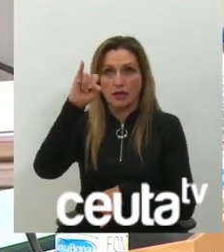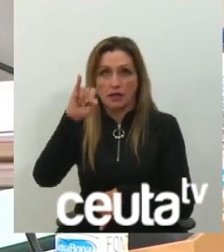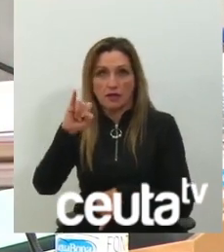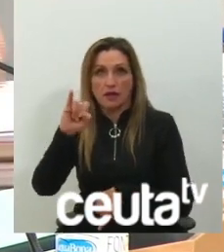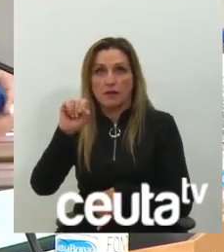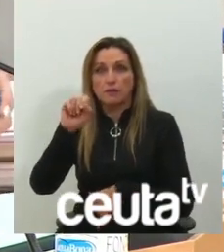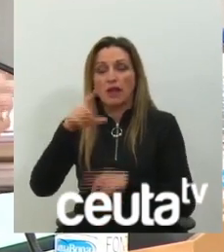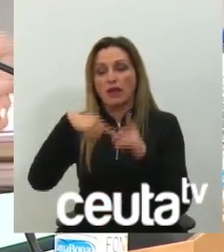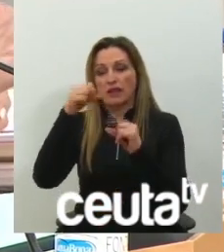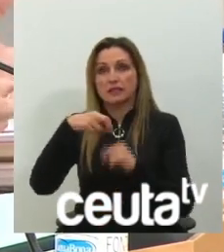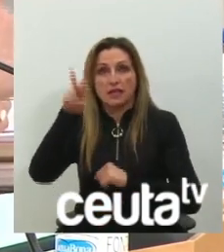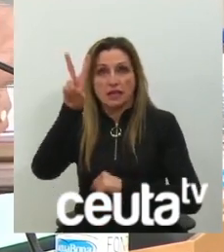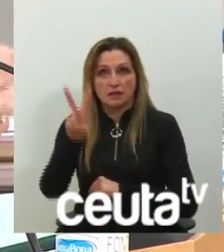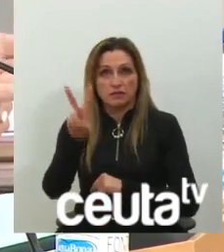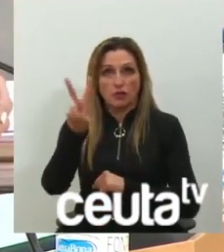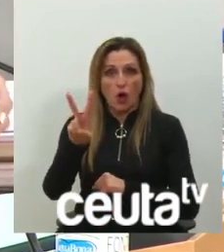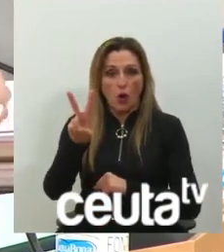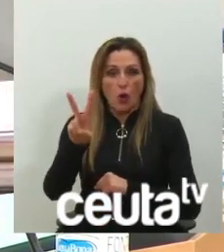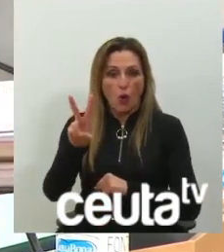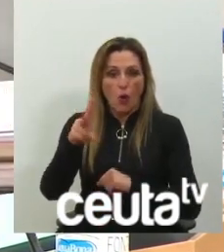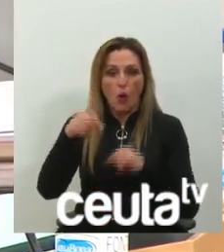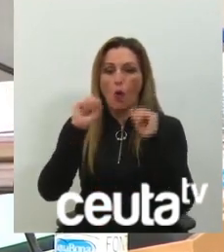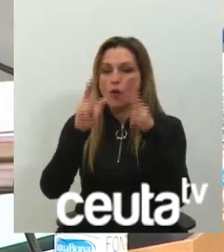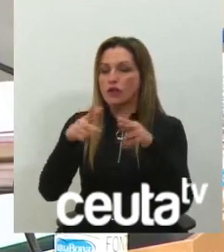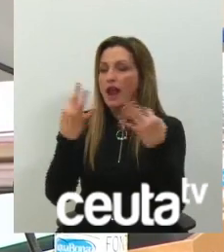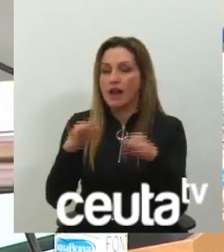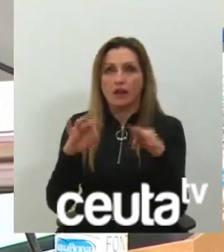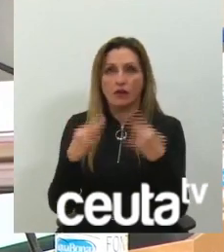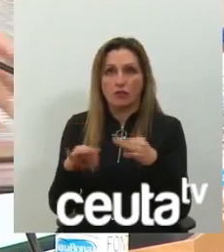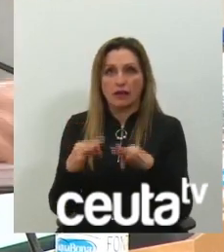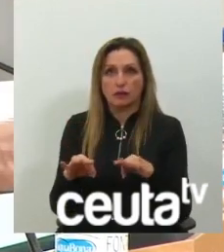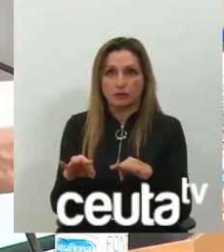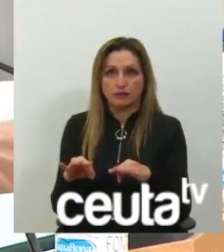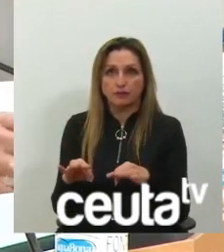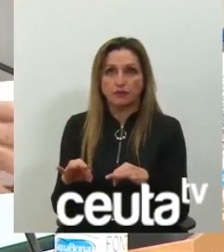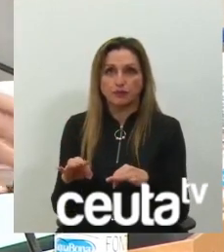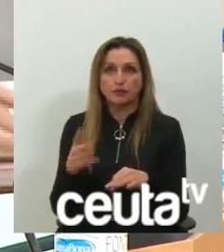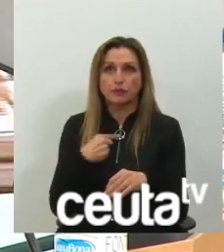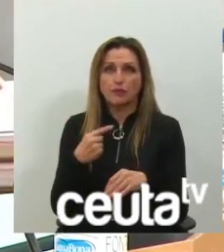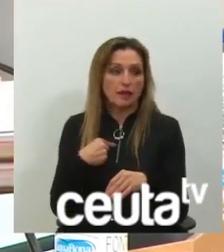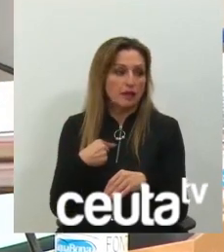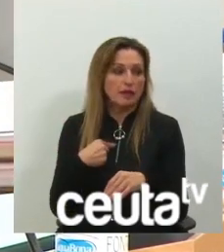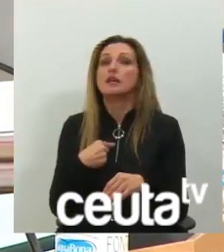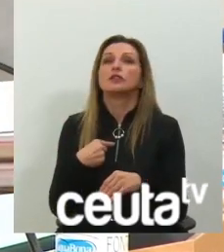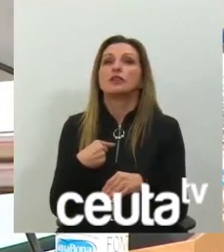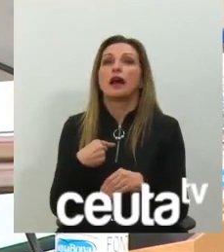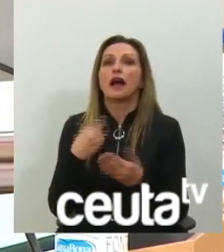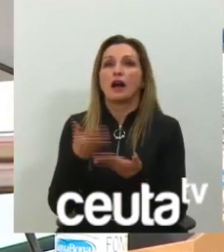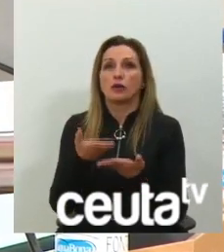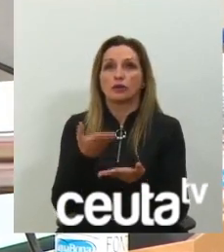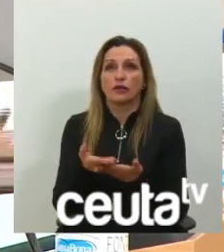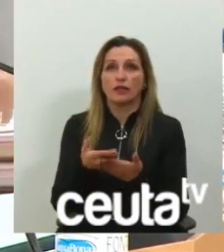fíjese usted quiero decir normalito nada nada más eso es lo que yo es la justificación de los